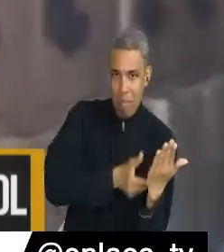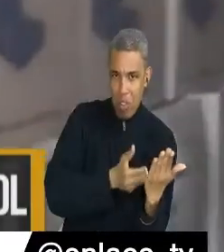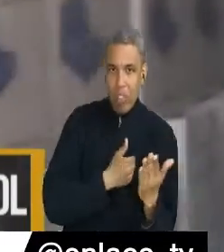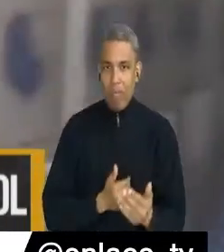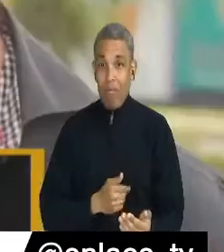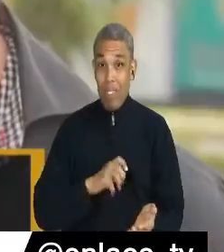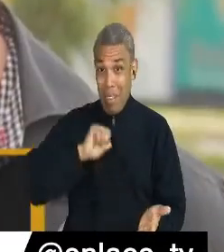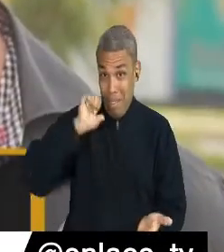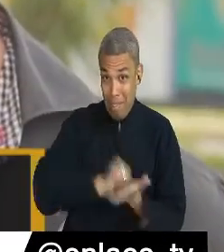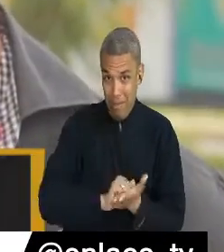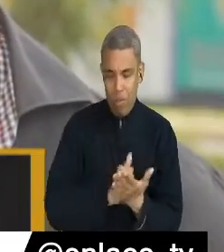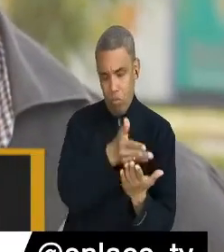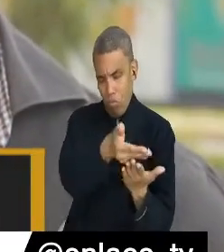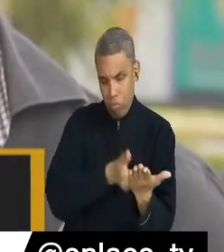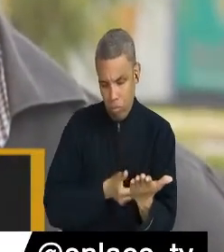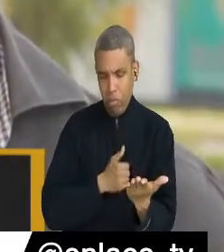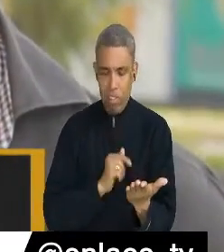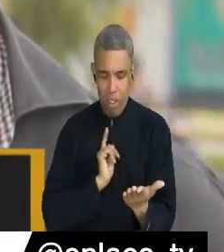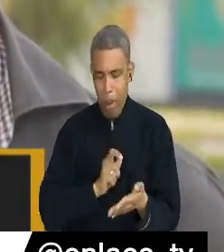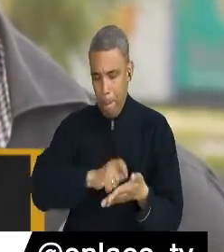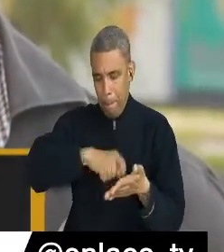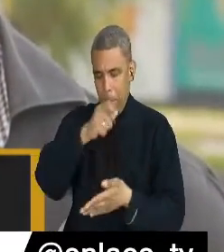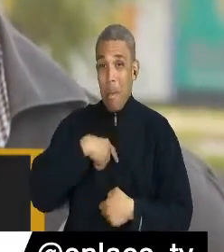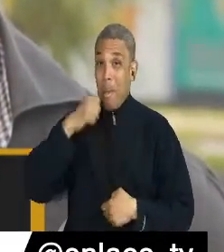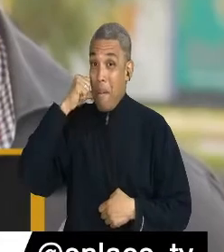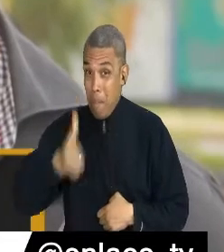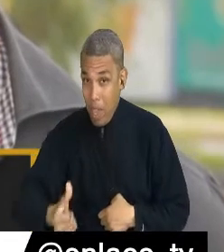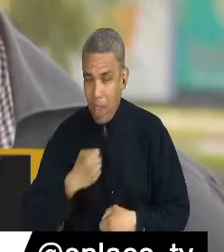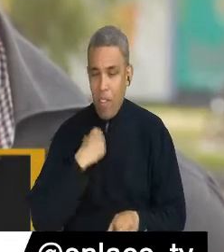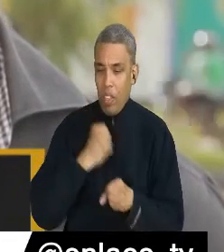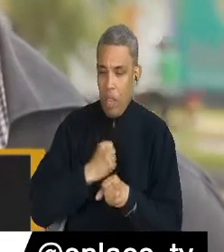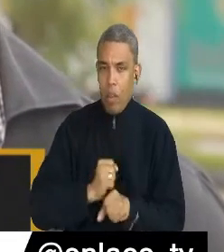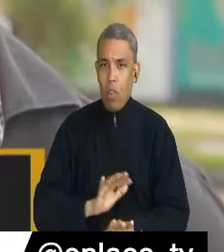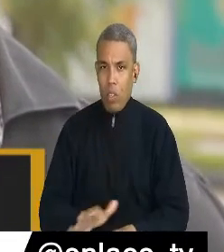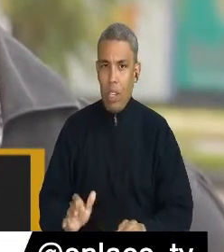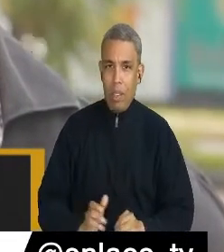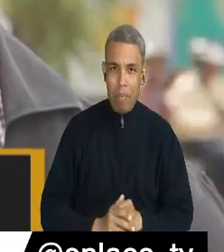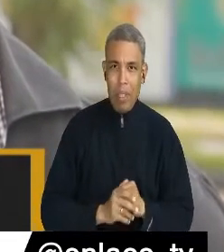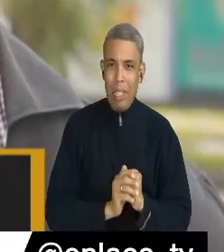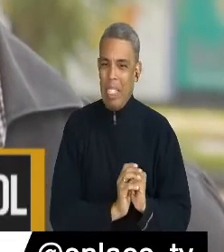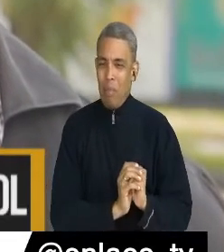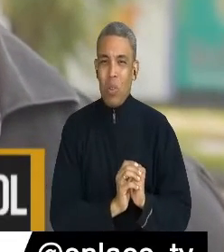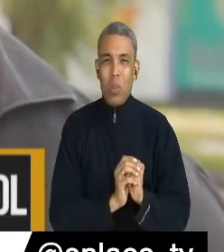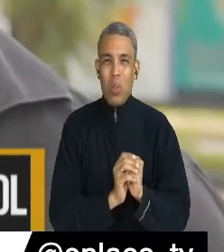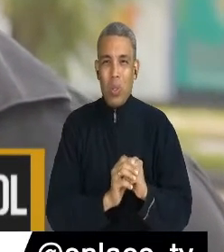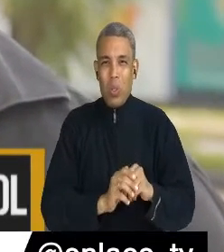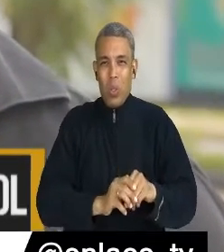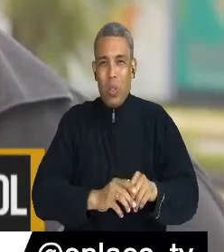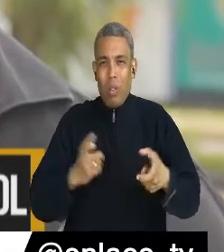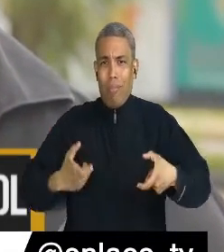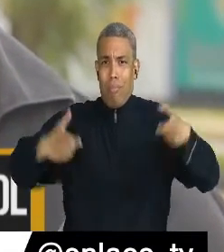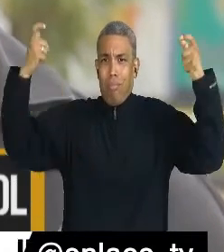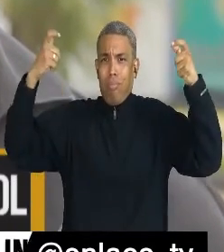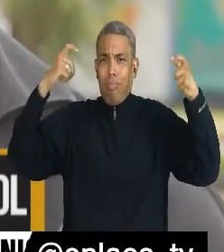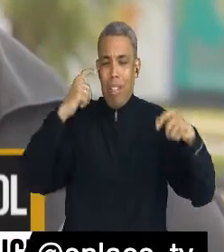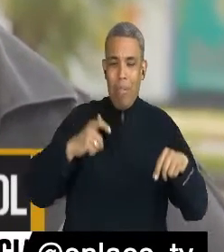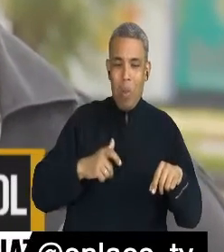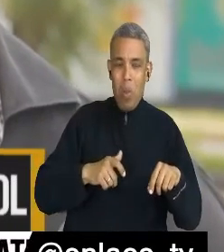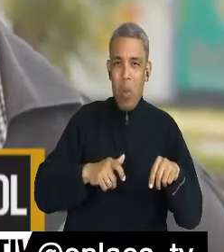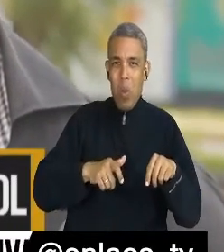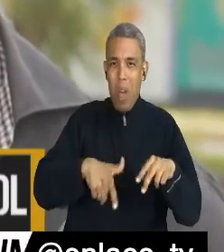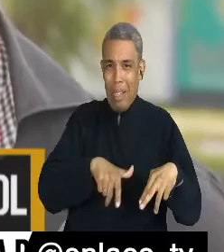reinicio del contrato el día mañana se iniciarán con la marcación de los puntos perforación de los de los de